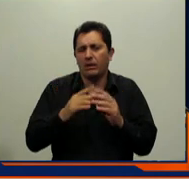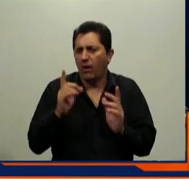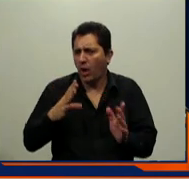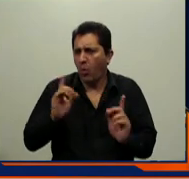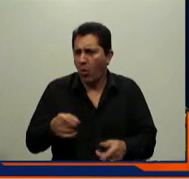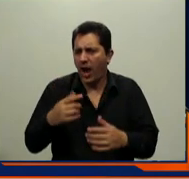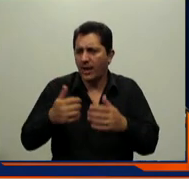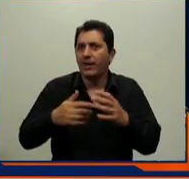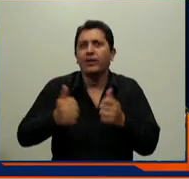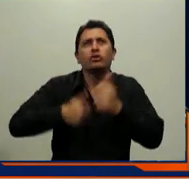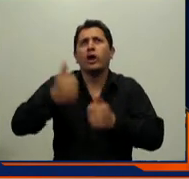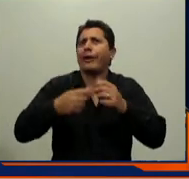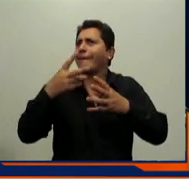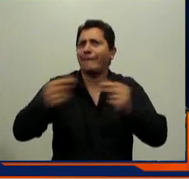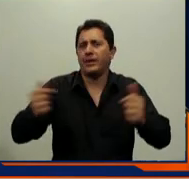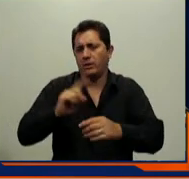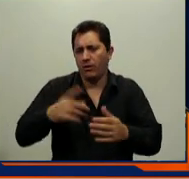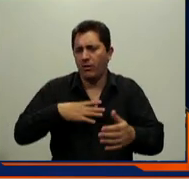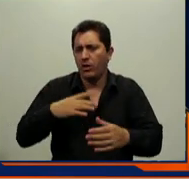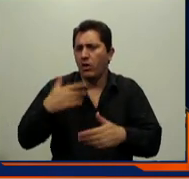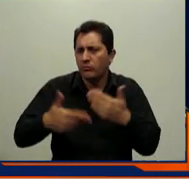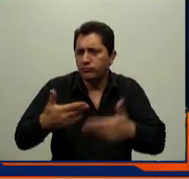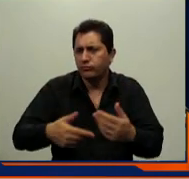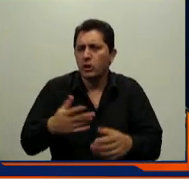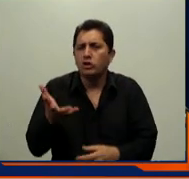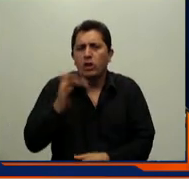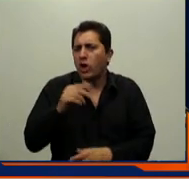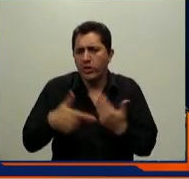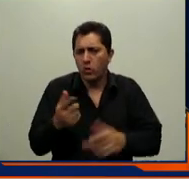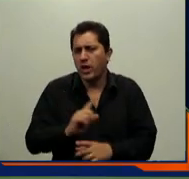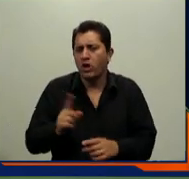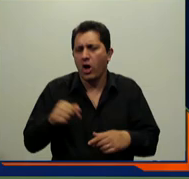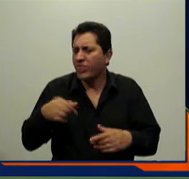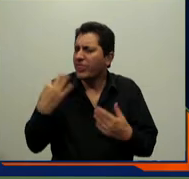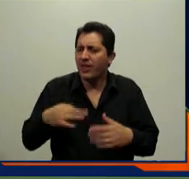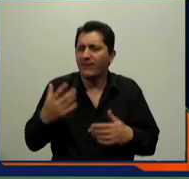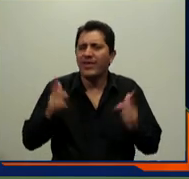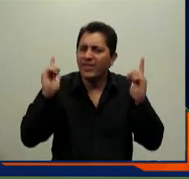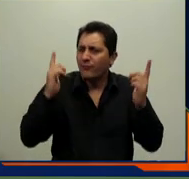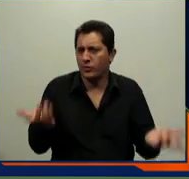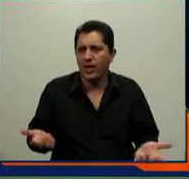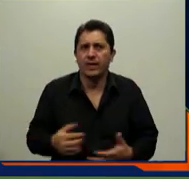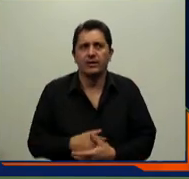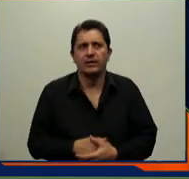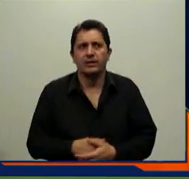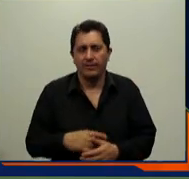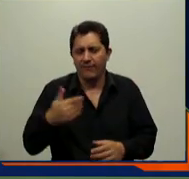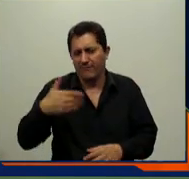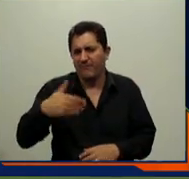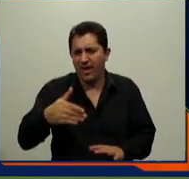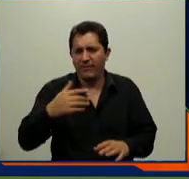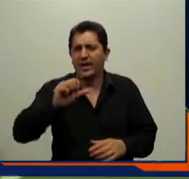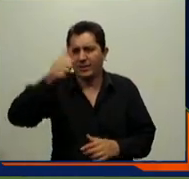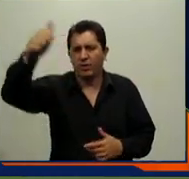recién, es un torneo que es largo, hay que disfrutarlo, no se juega todos los días. Así que nada, a disfrutarlo y ya vendrá